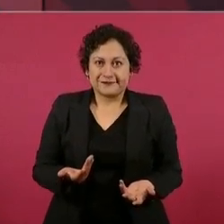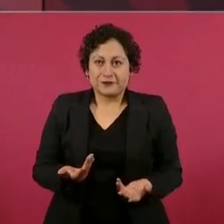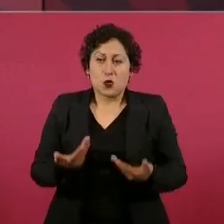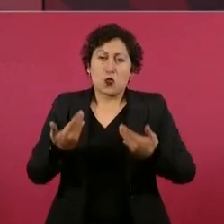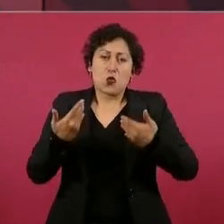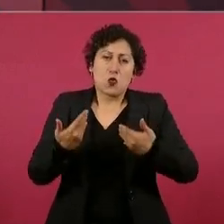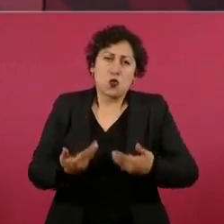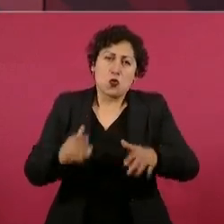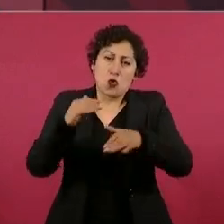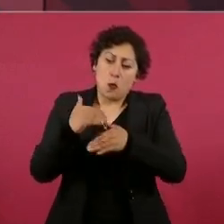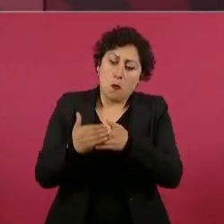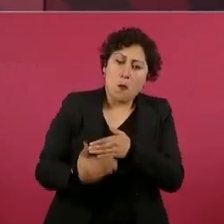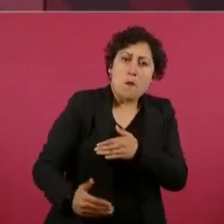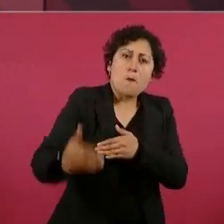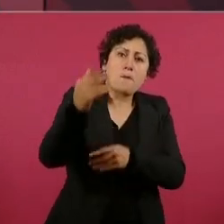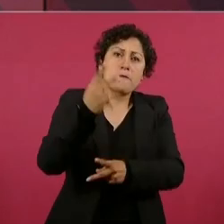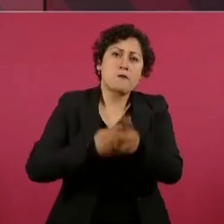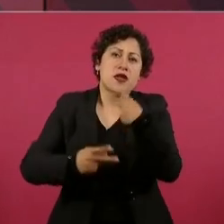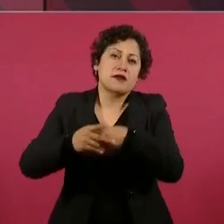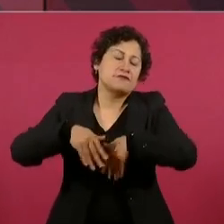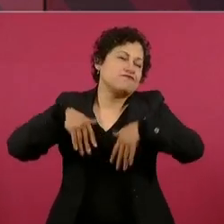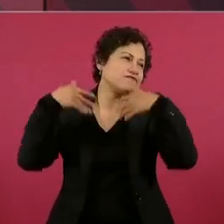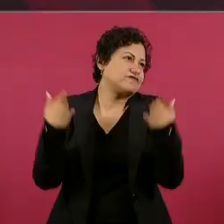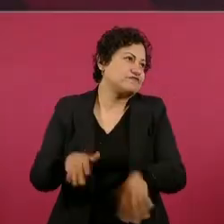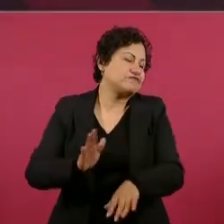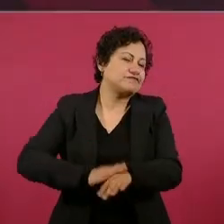la presidenta